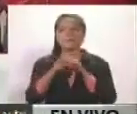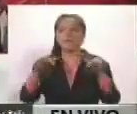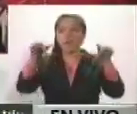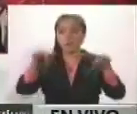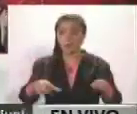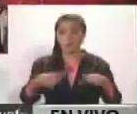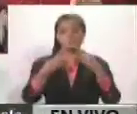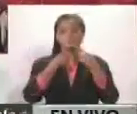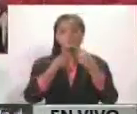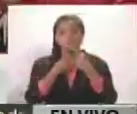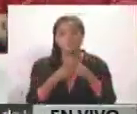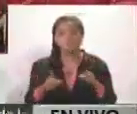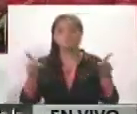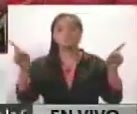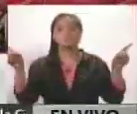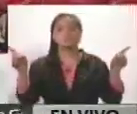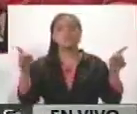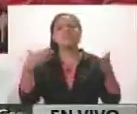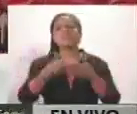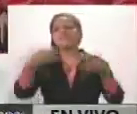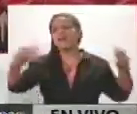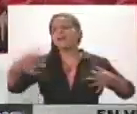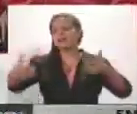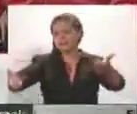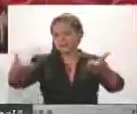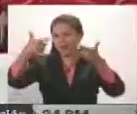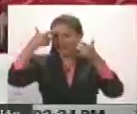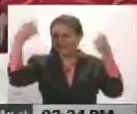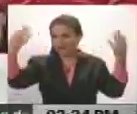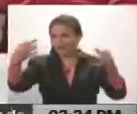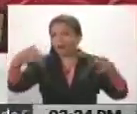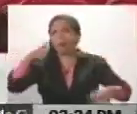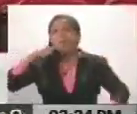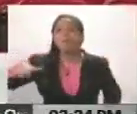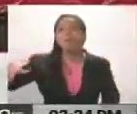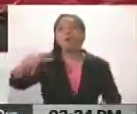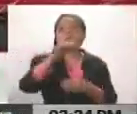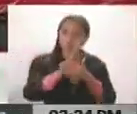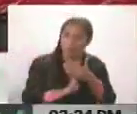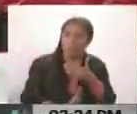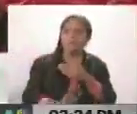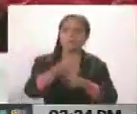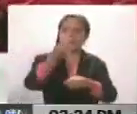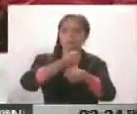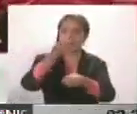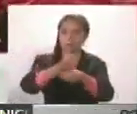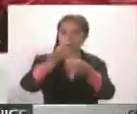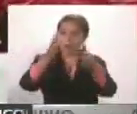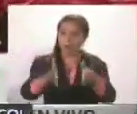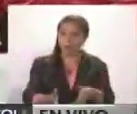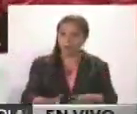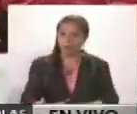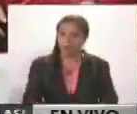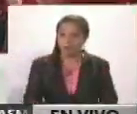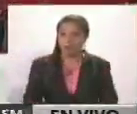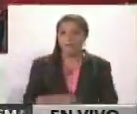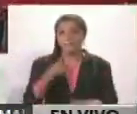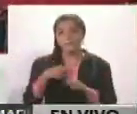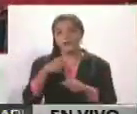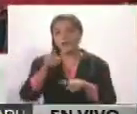decir que los auténticos chavistas, el pueblo humilde, el pueblo trabajador y los